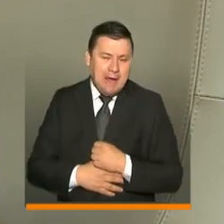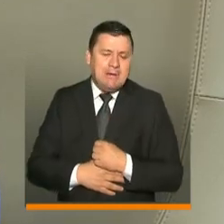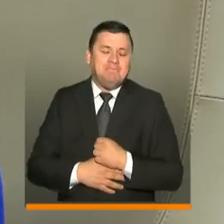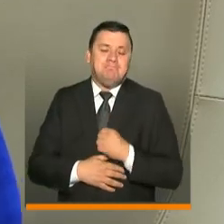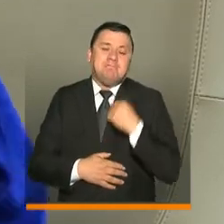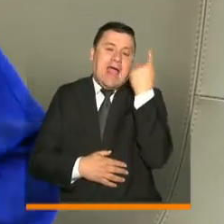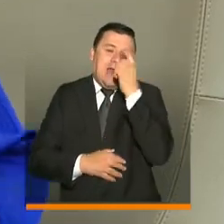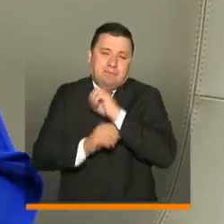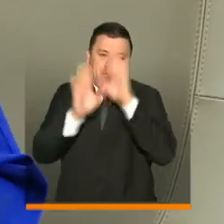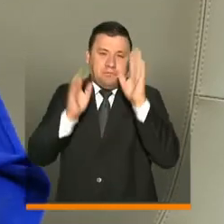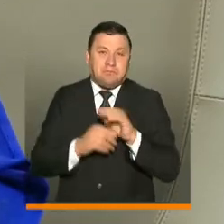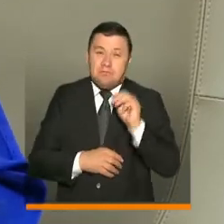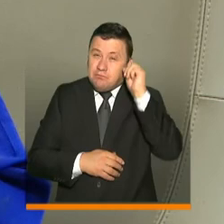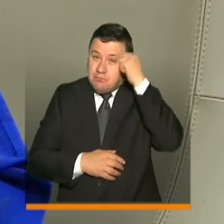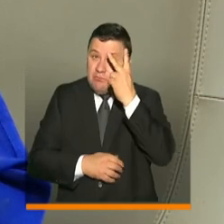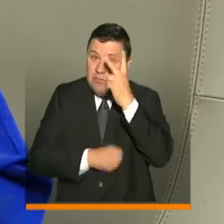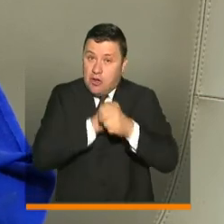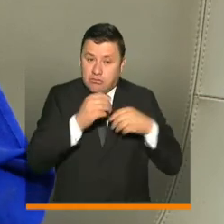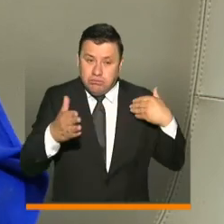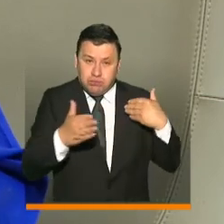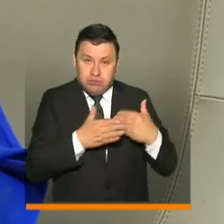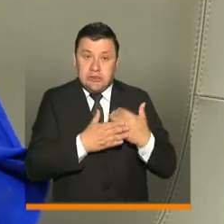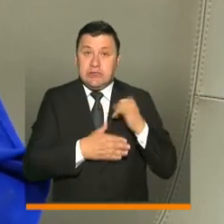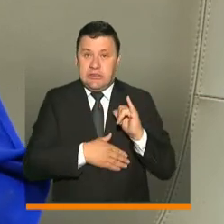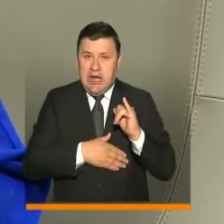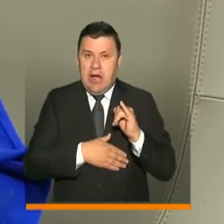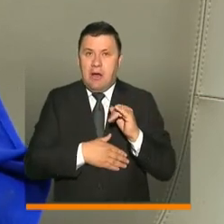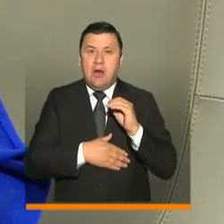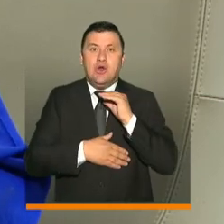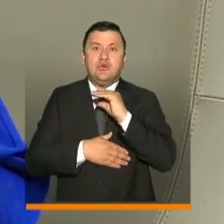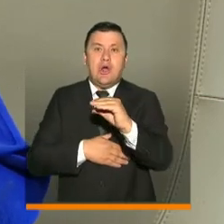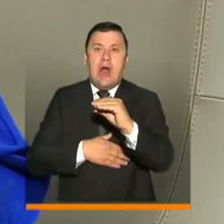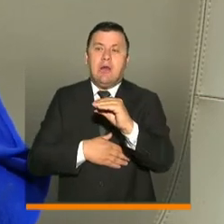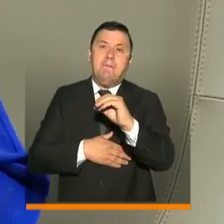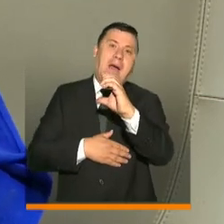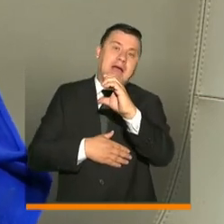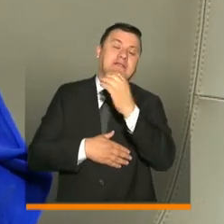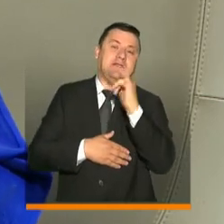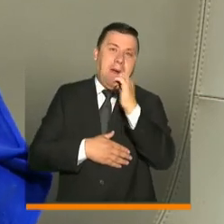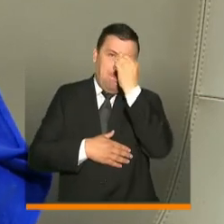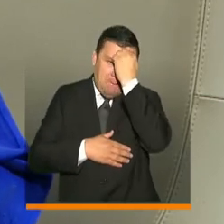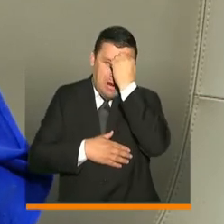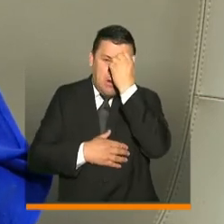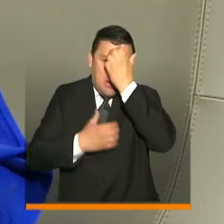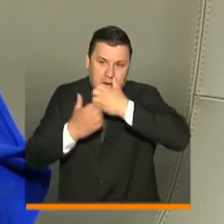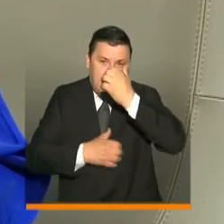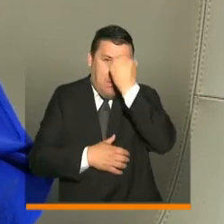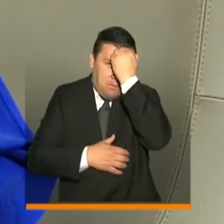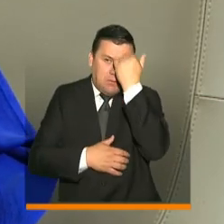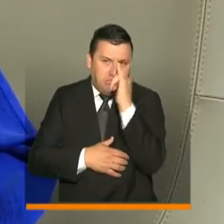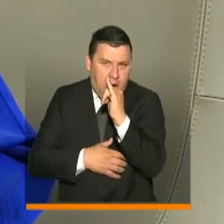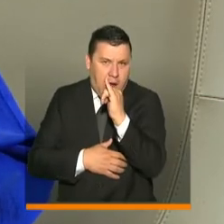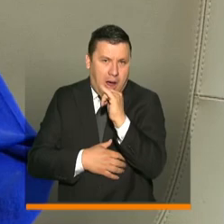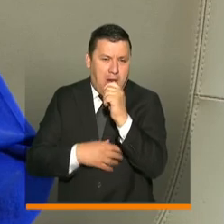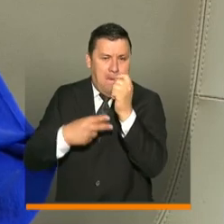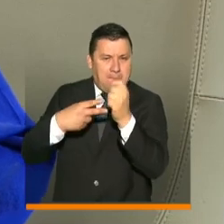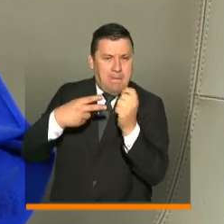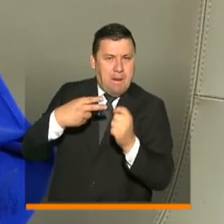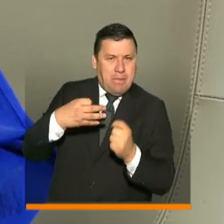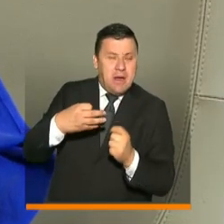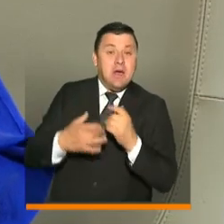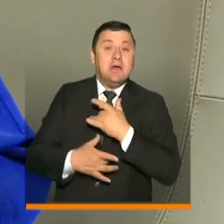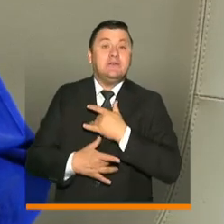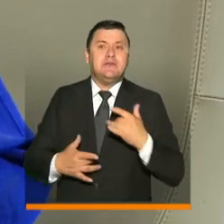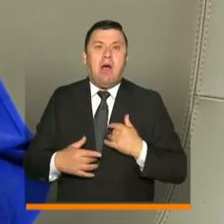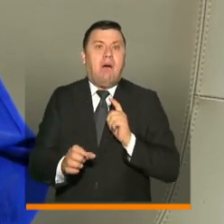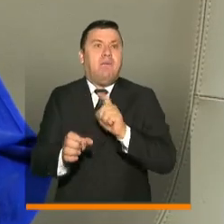contexto, recordemos que en estos 2 años se logró cierre de brechas salariales, bonificación docente, evaluación docente, todo el trabajo en salud,